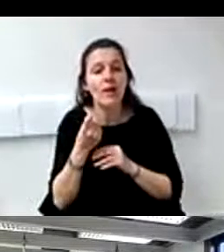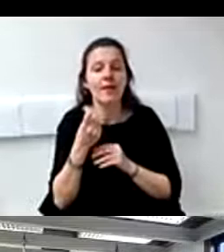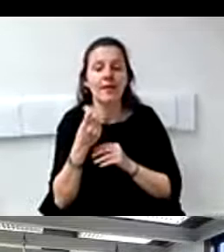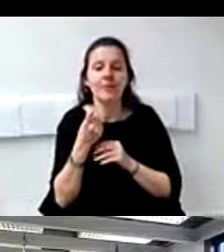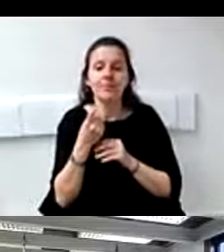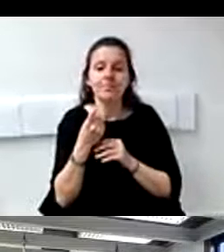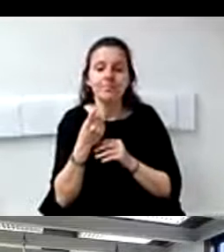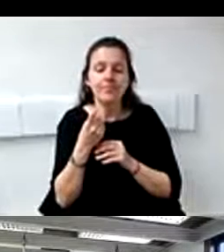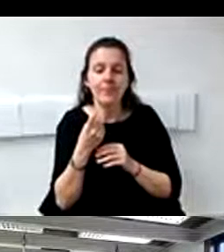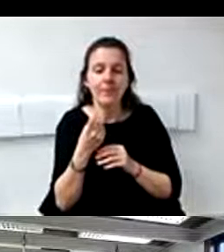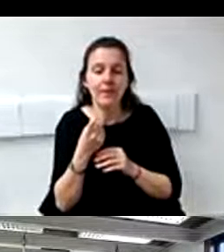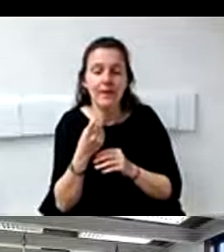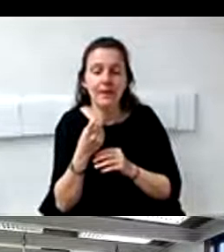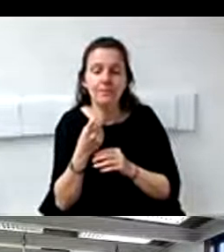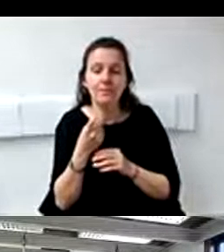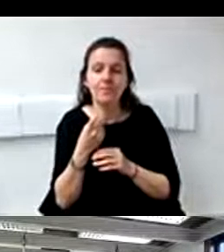las barreras